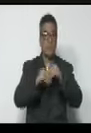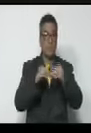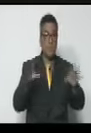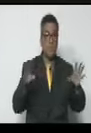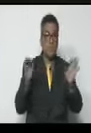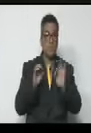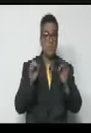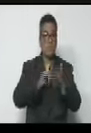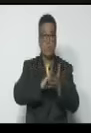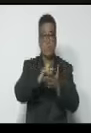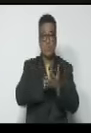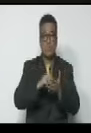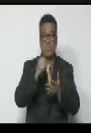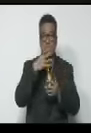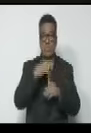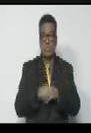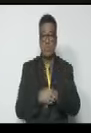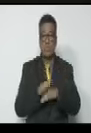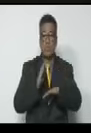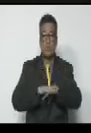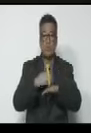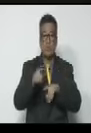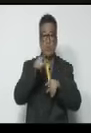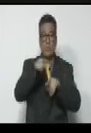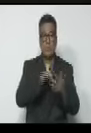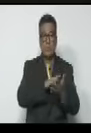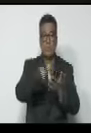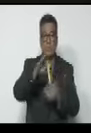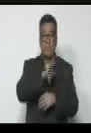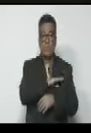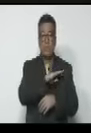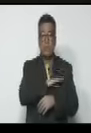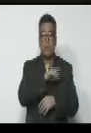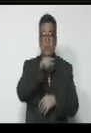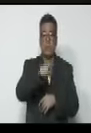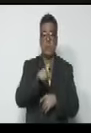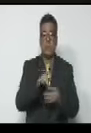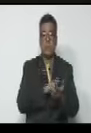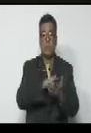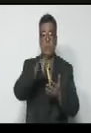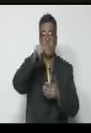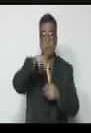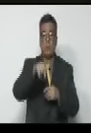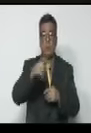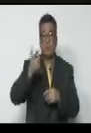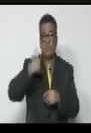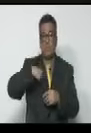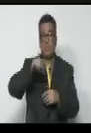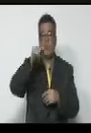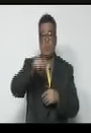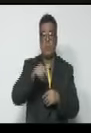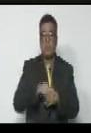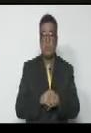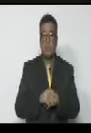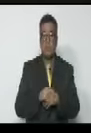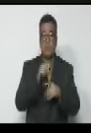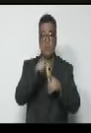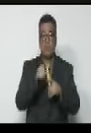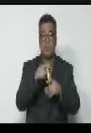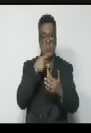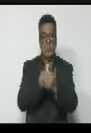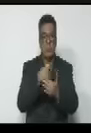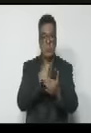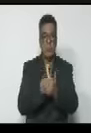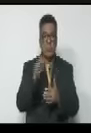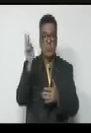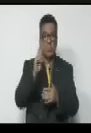o pulido en buenas condiciones. Ese avión es de nosotros y ese avión tiene que ser indemnizada